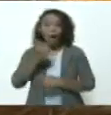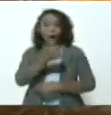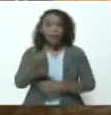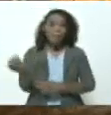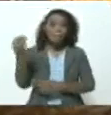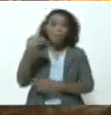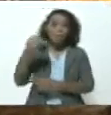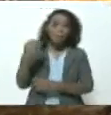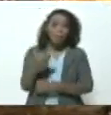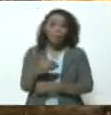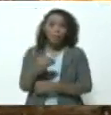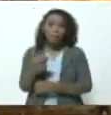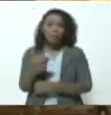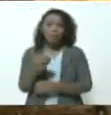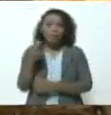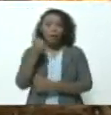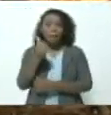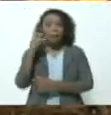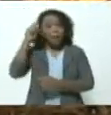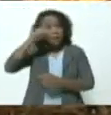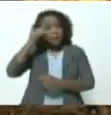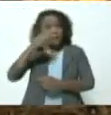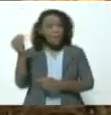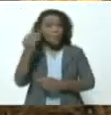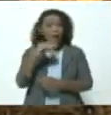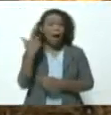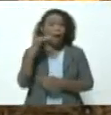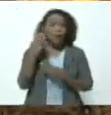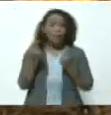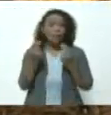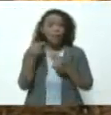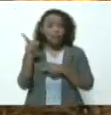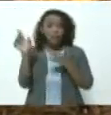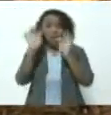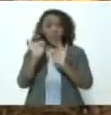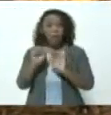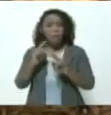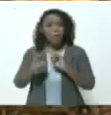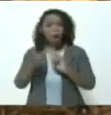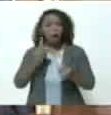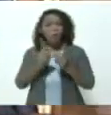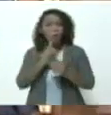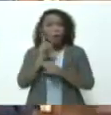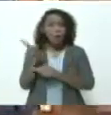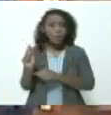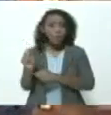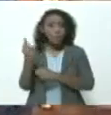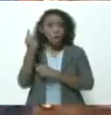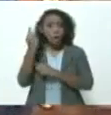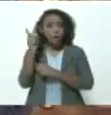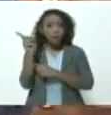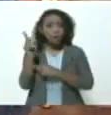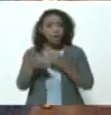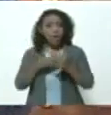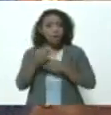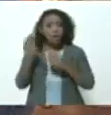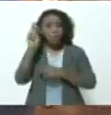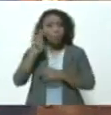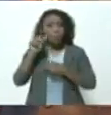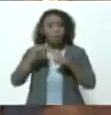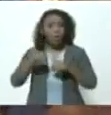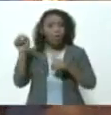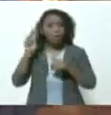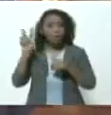más. Cada vez más el cine va a contar con recursos de ese tipo. Pero hay algunos de esos que es primera vez que se utilizan en